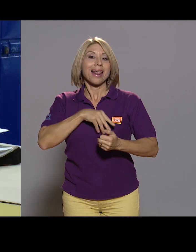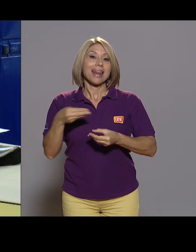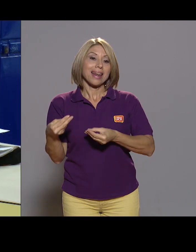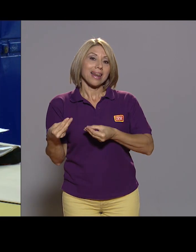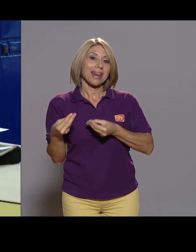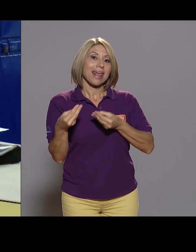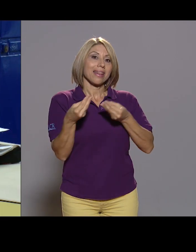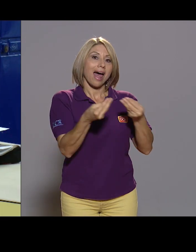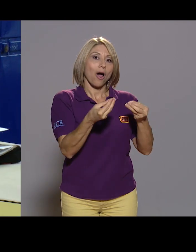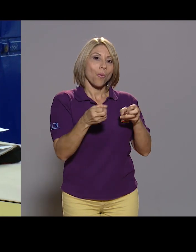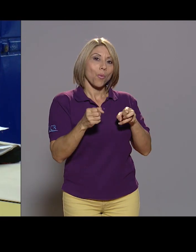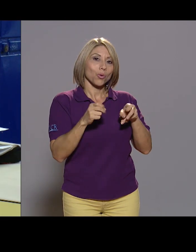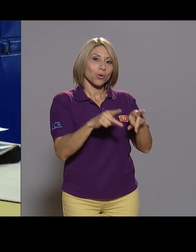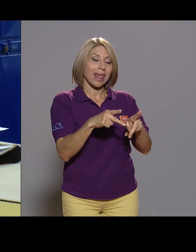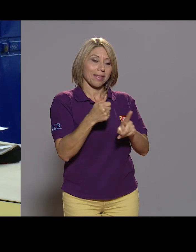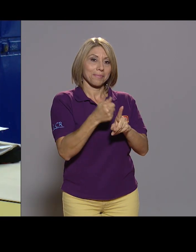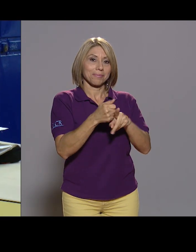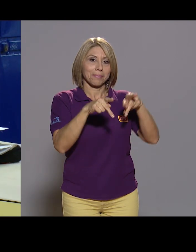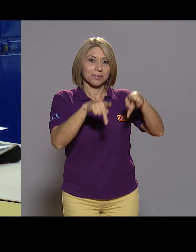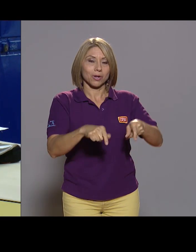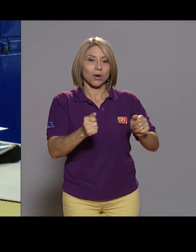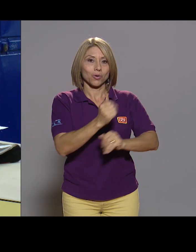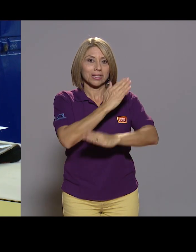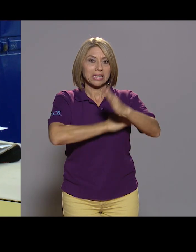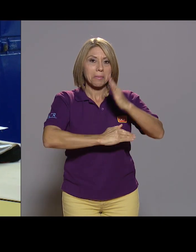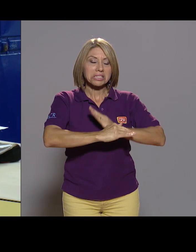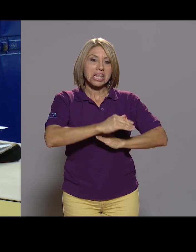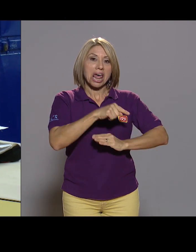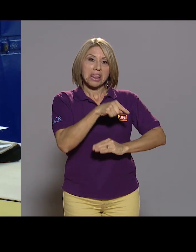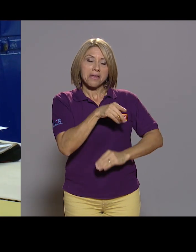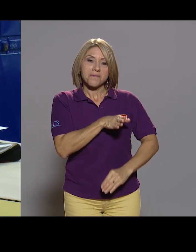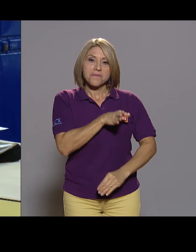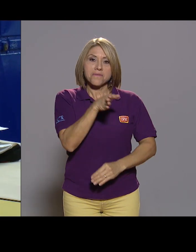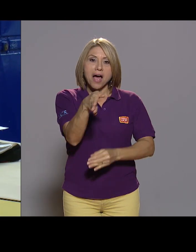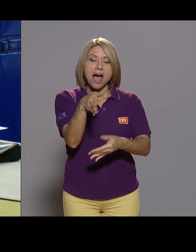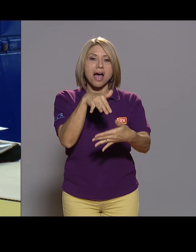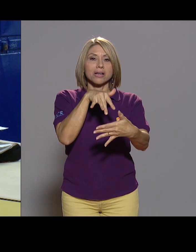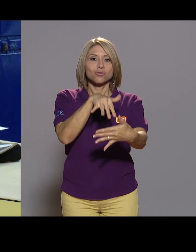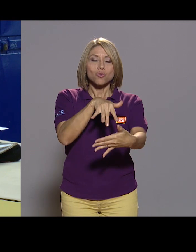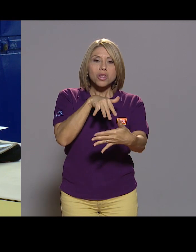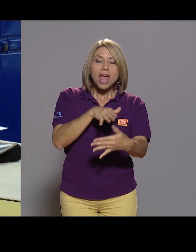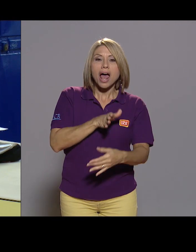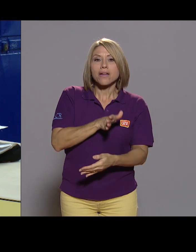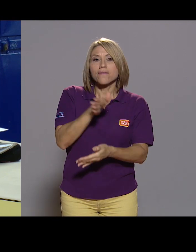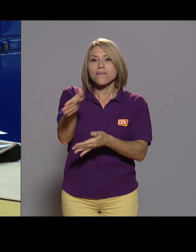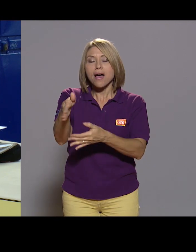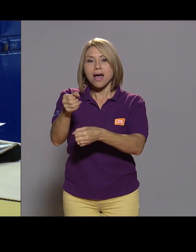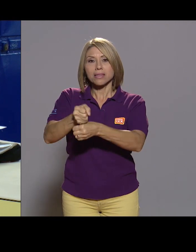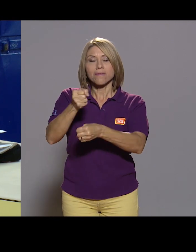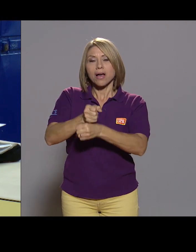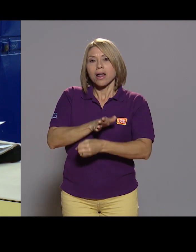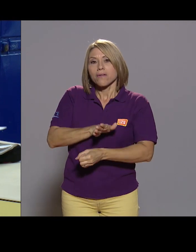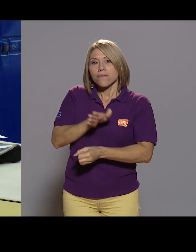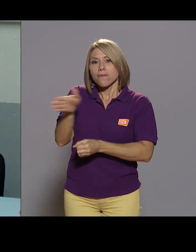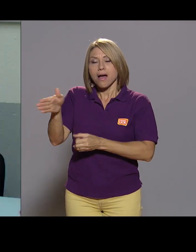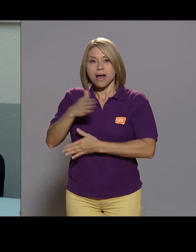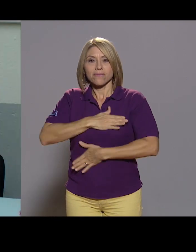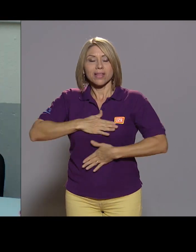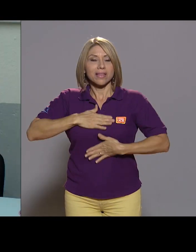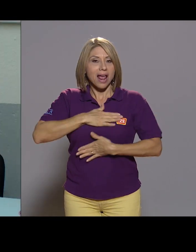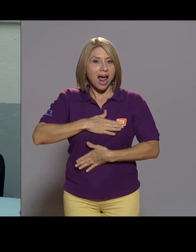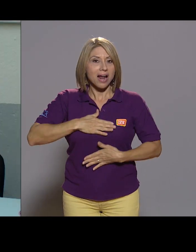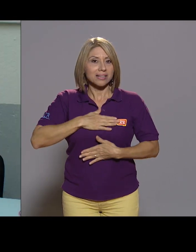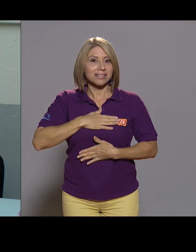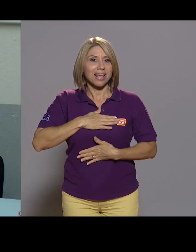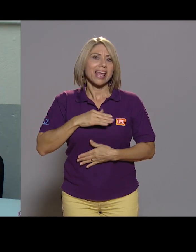con discapacidad para poder ir a estudiar, a trabajar, a recrearse, ¿verdad?